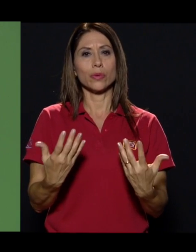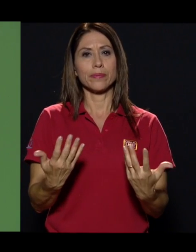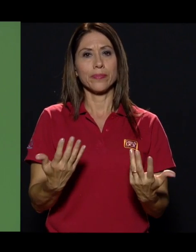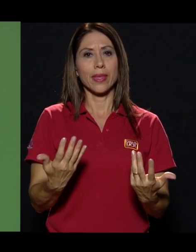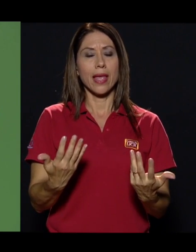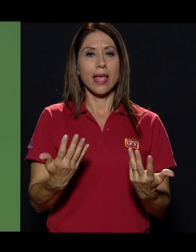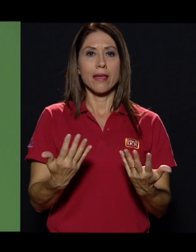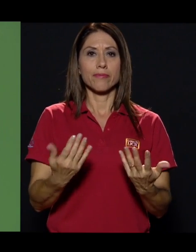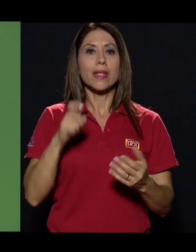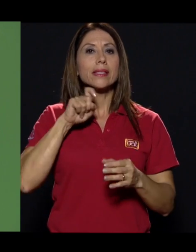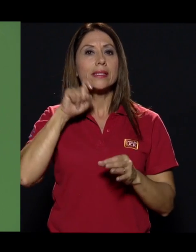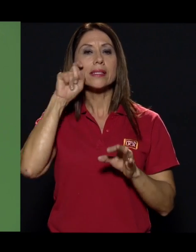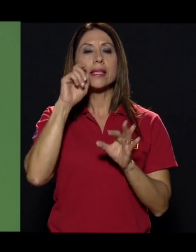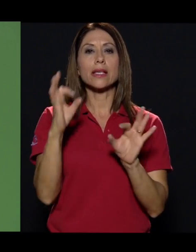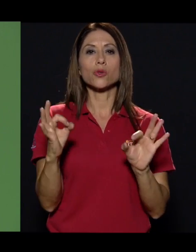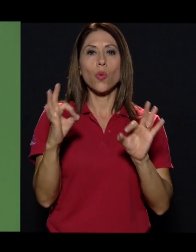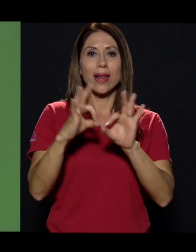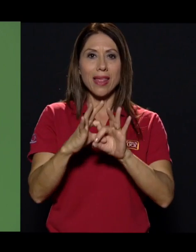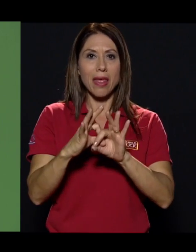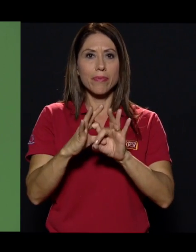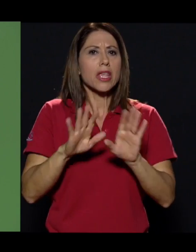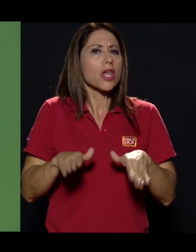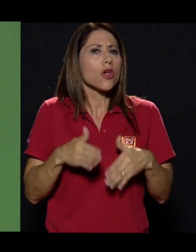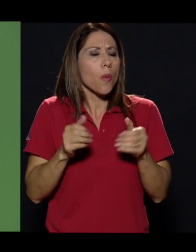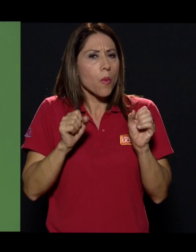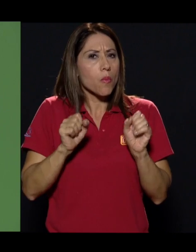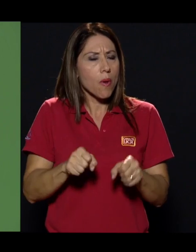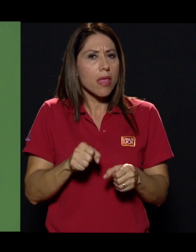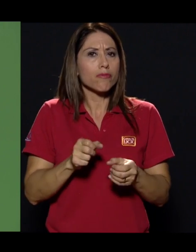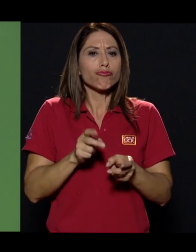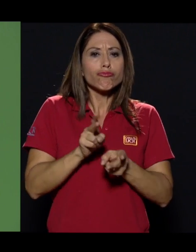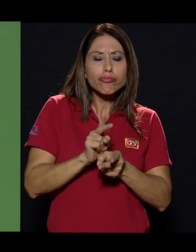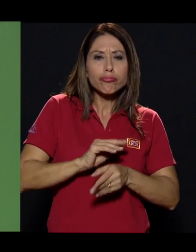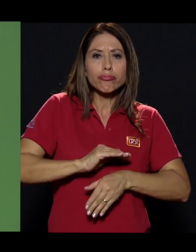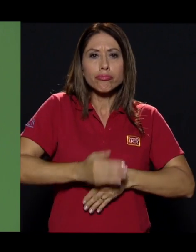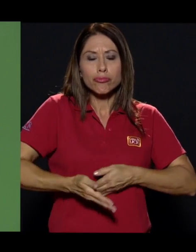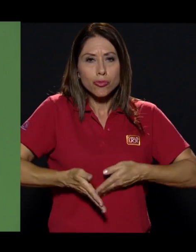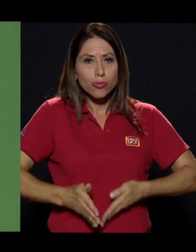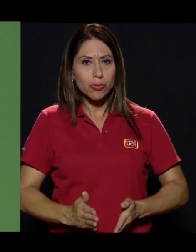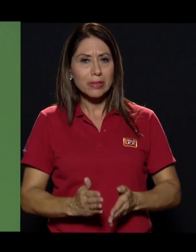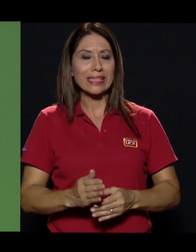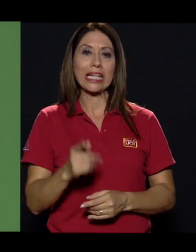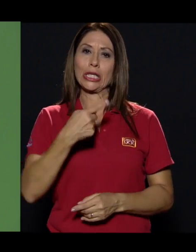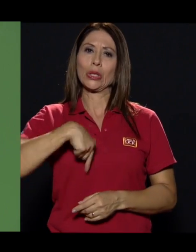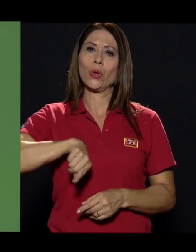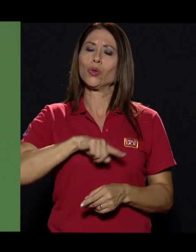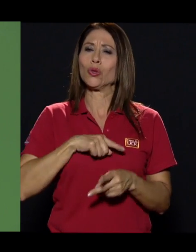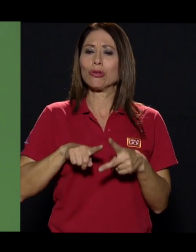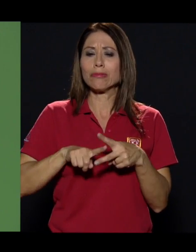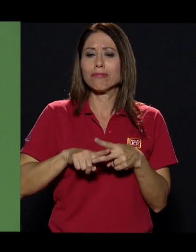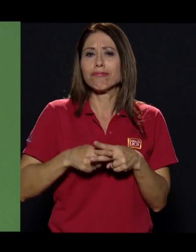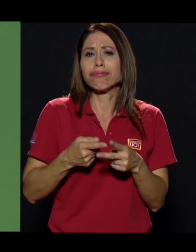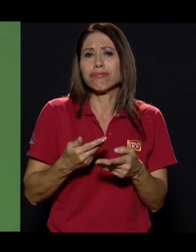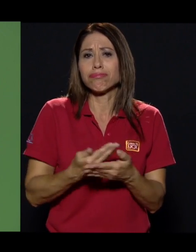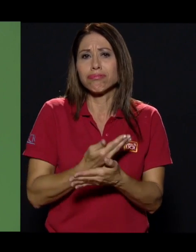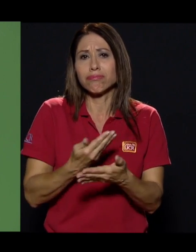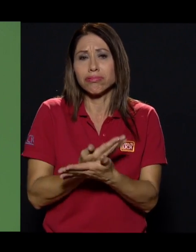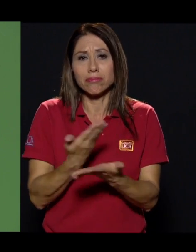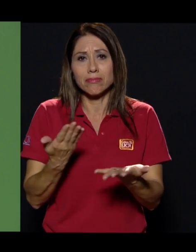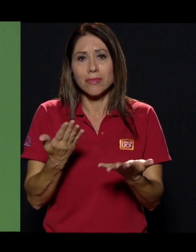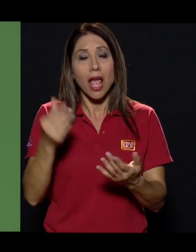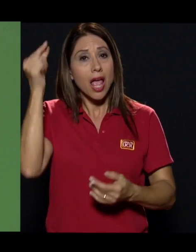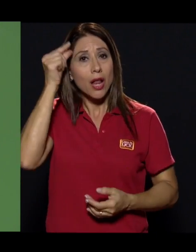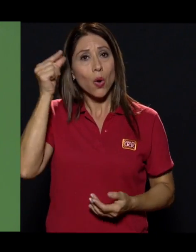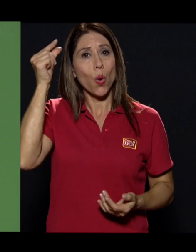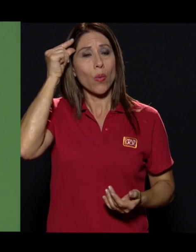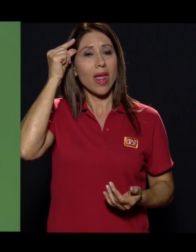propiamente de la sexualidad y la reproducción, sí estamos en pañales, ¿verdad? No,